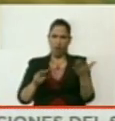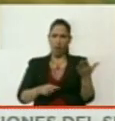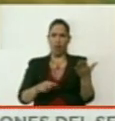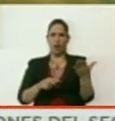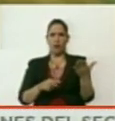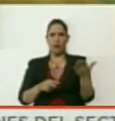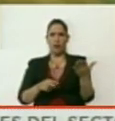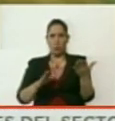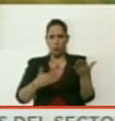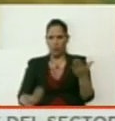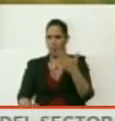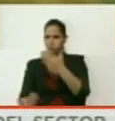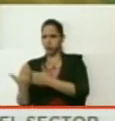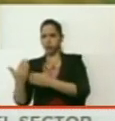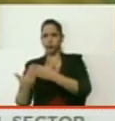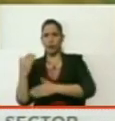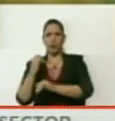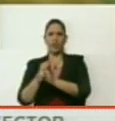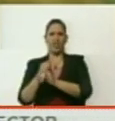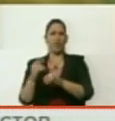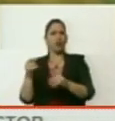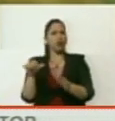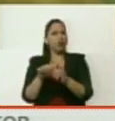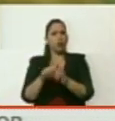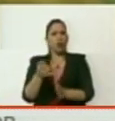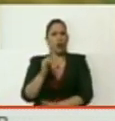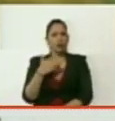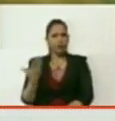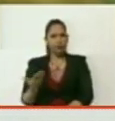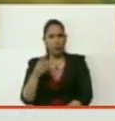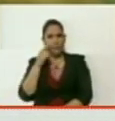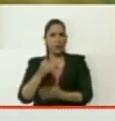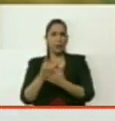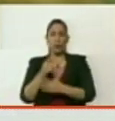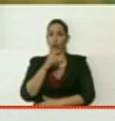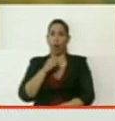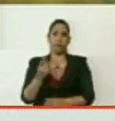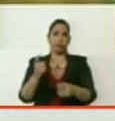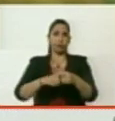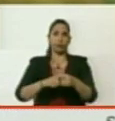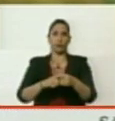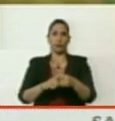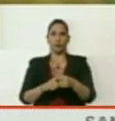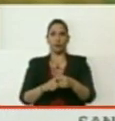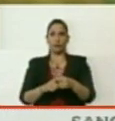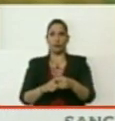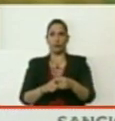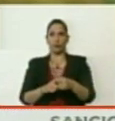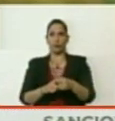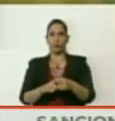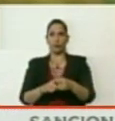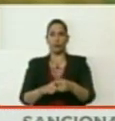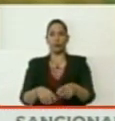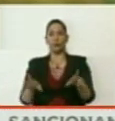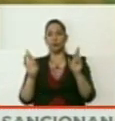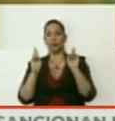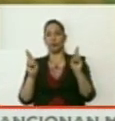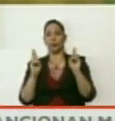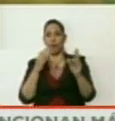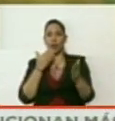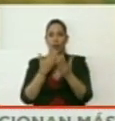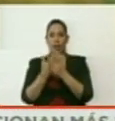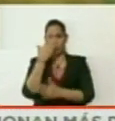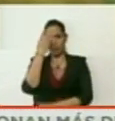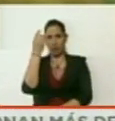internet si no la tienen. ¿Dónde está? Es más, miren, no pertenecemos ya afortunadamente y gracias al